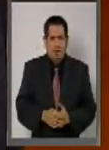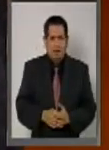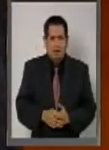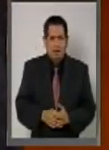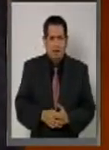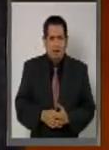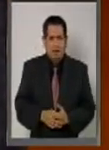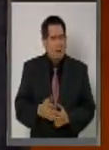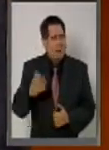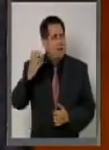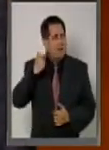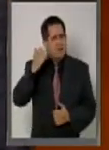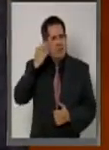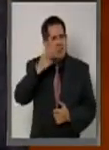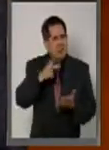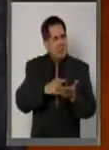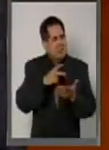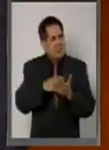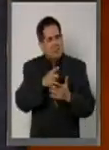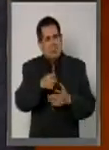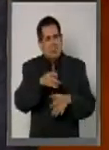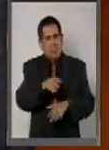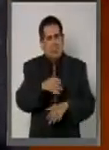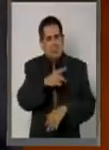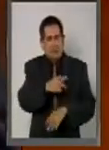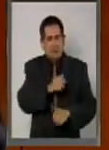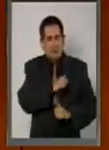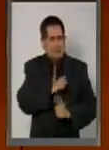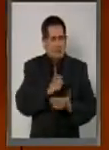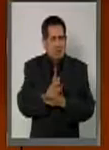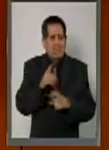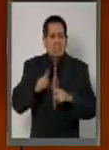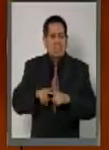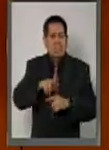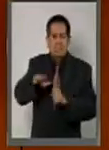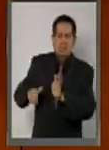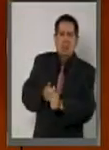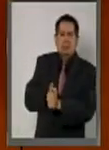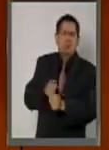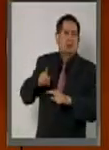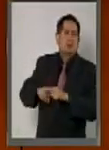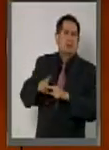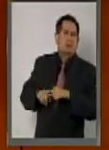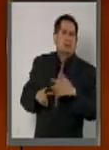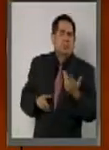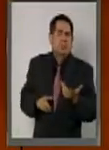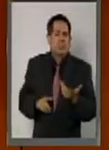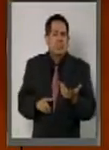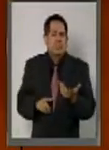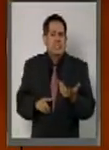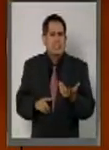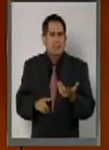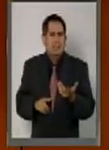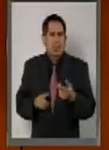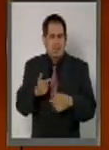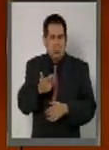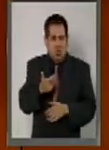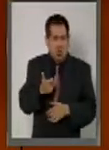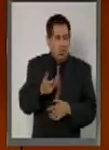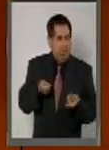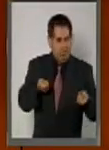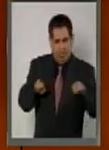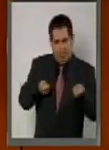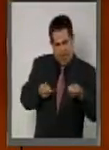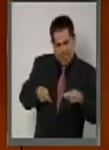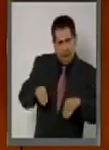Ya hace tiempo que esas aventuras militares son más bien dirigidas por el sector económico